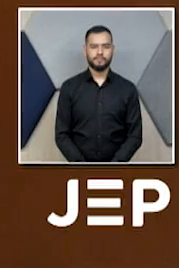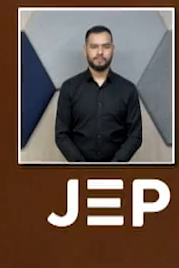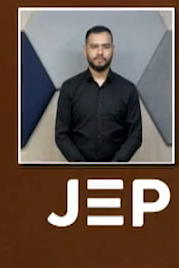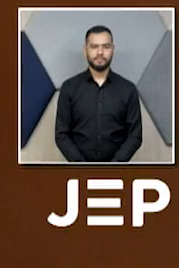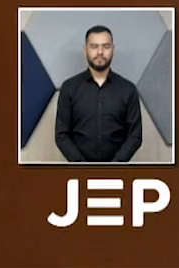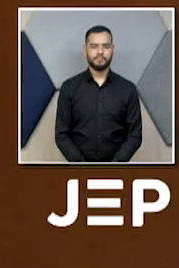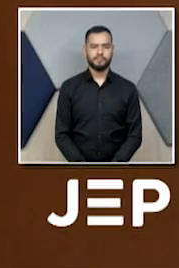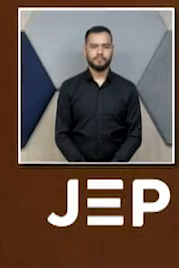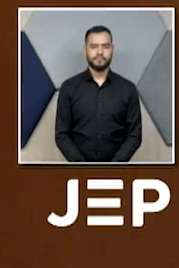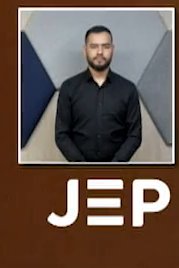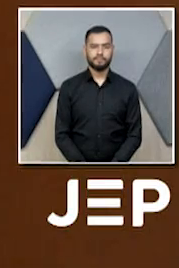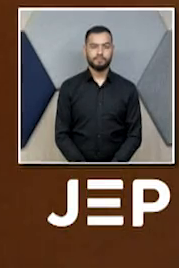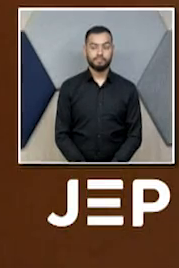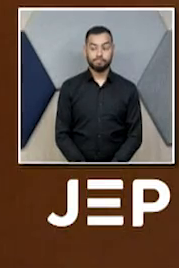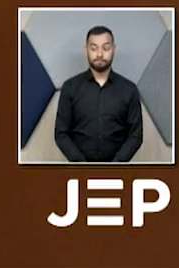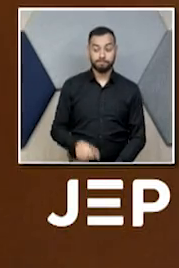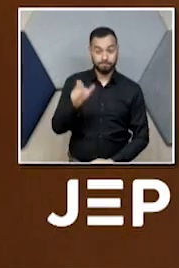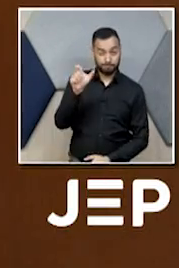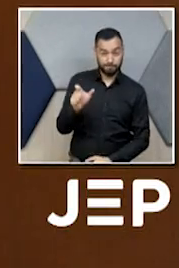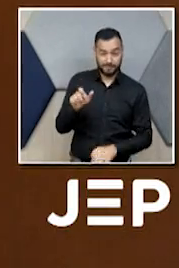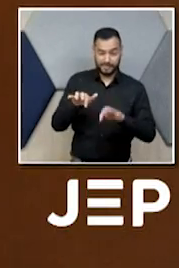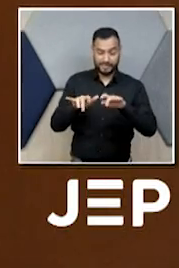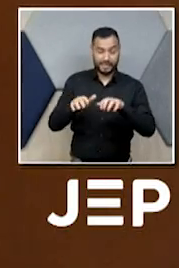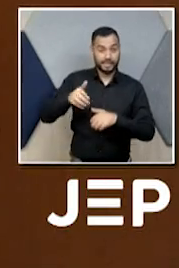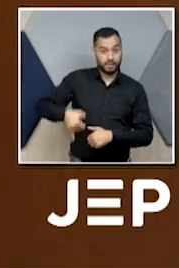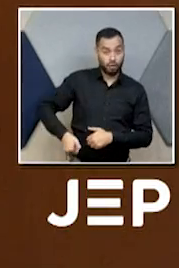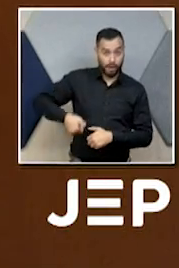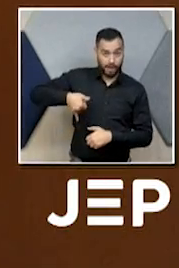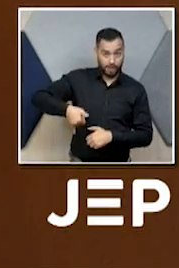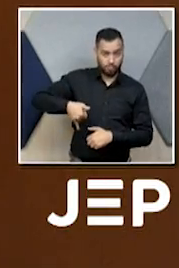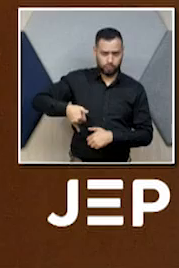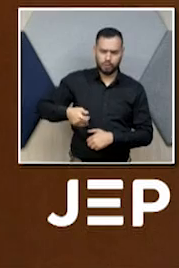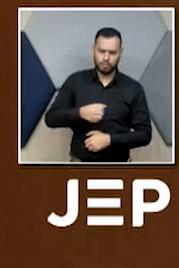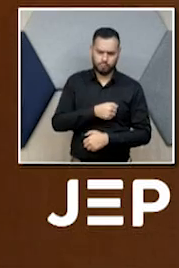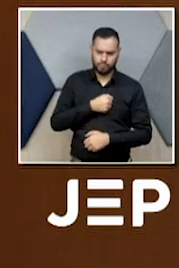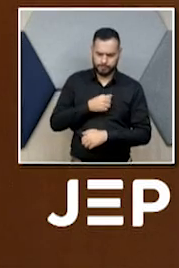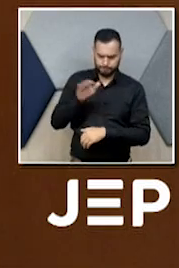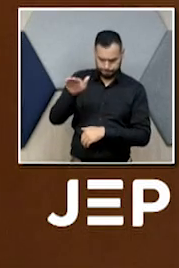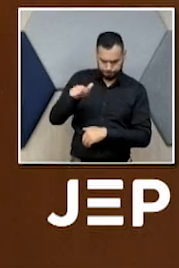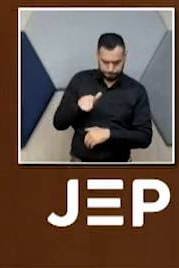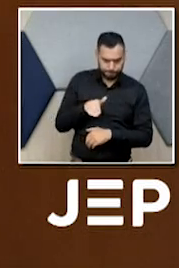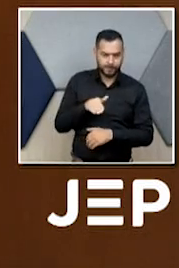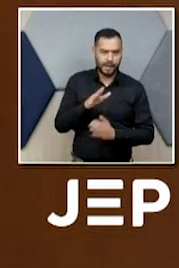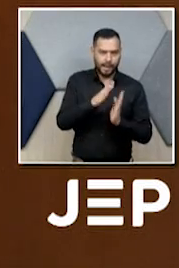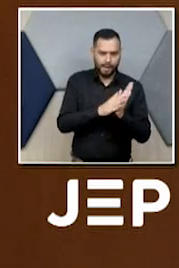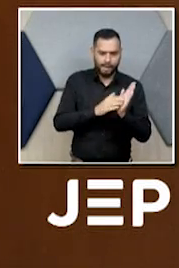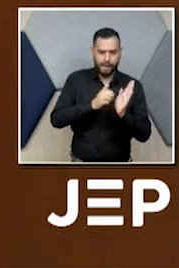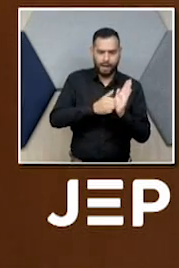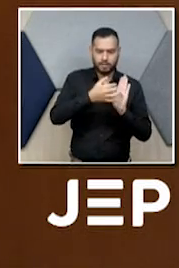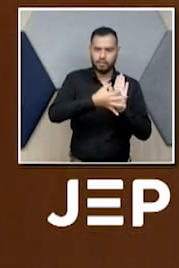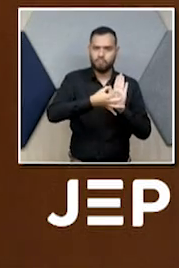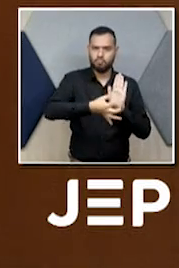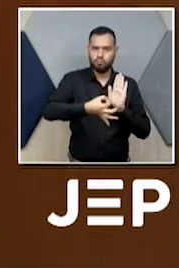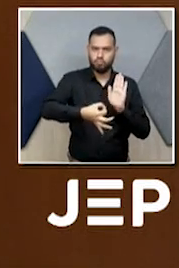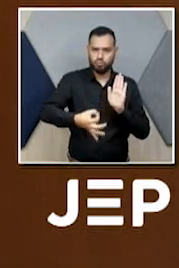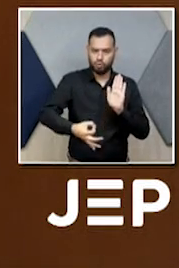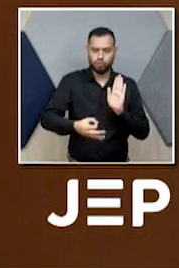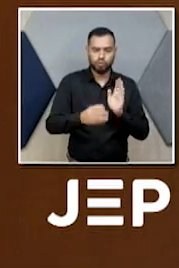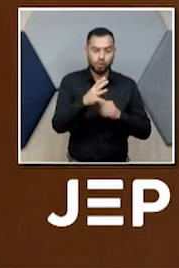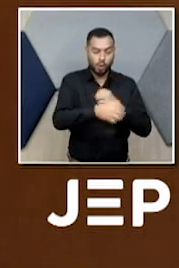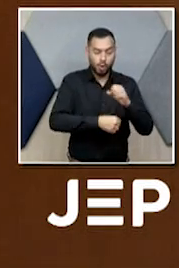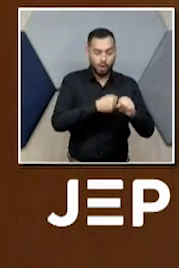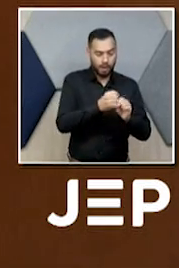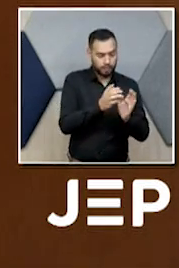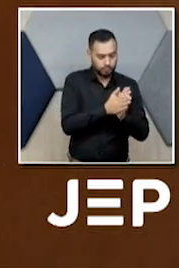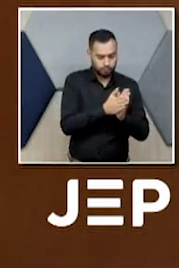Señor Secretario Ejecutivo, lo invito entonces a que lea el acta de protocolización del período de la nueva vicepresidenta